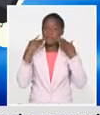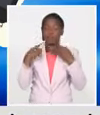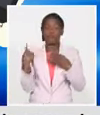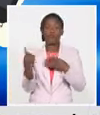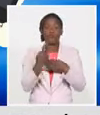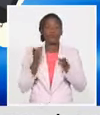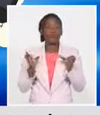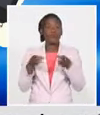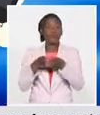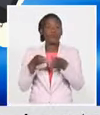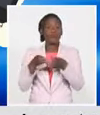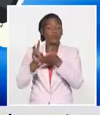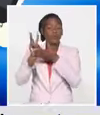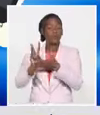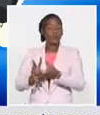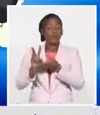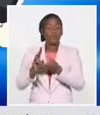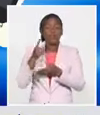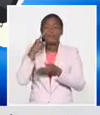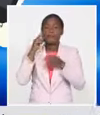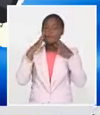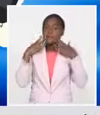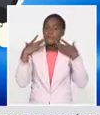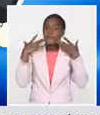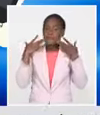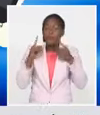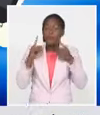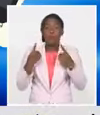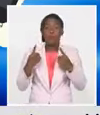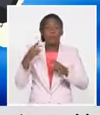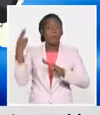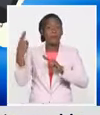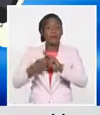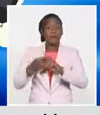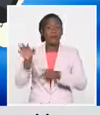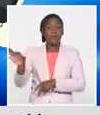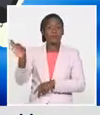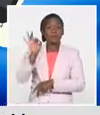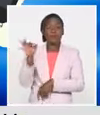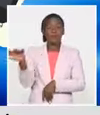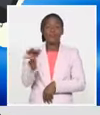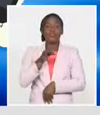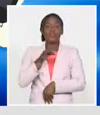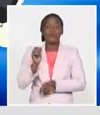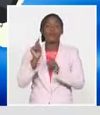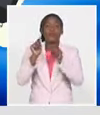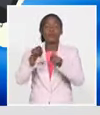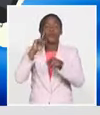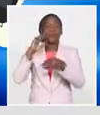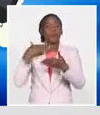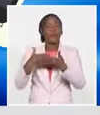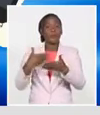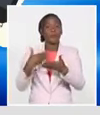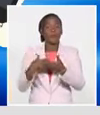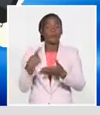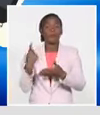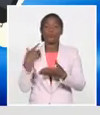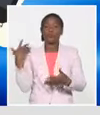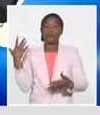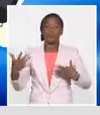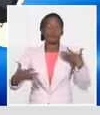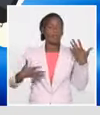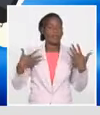muy contentos con que Bayamo haya sido seleccionada para este estudio, para este ensayo clínico fase